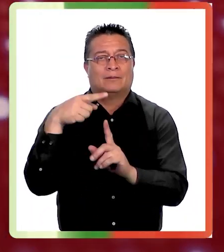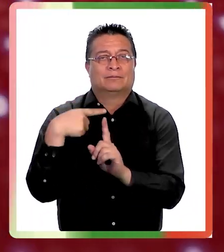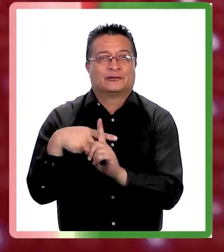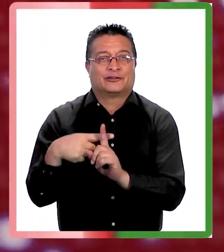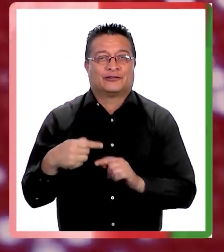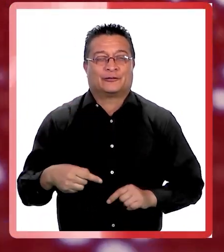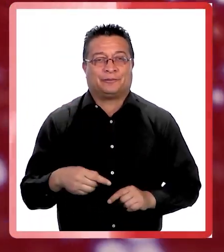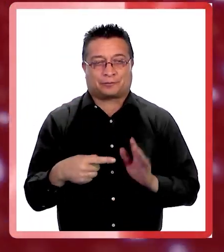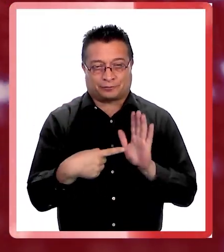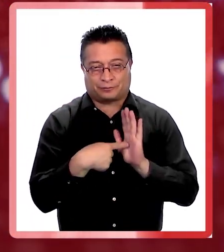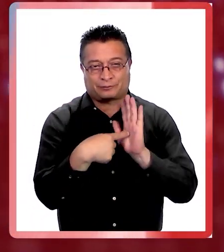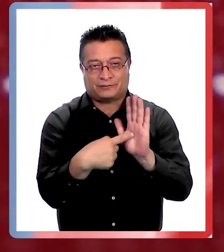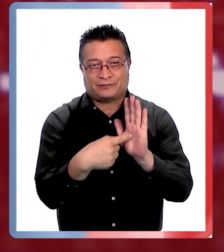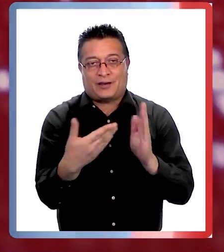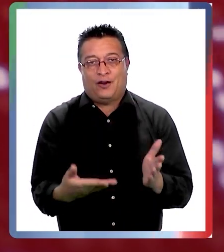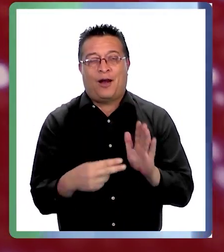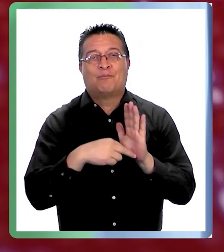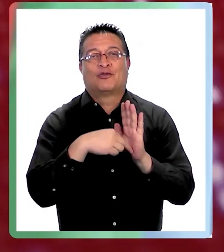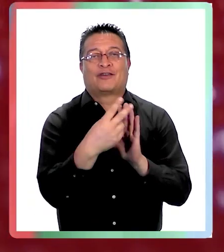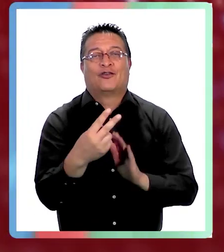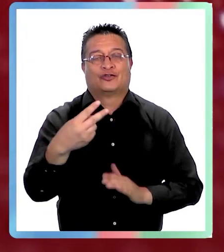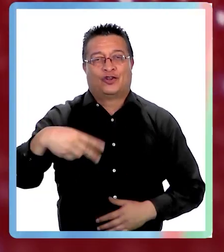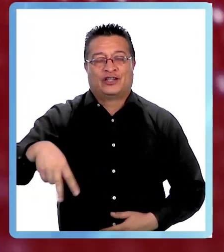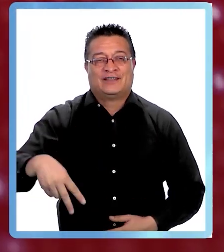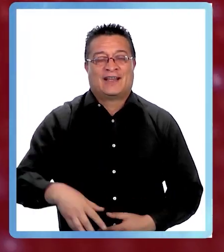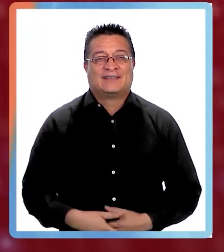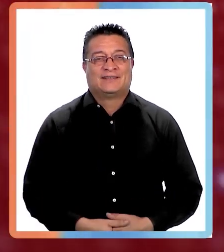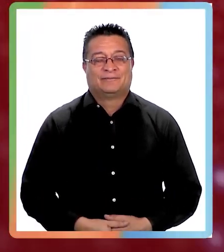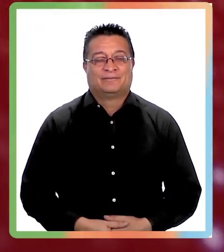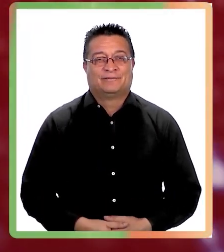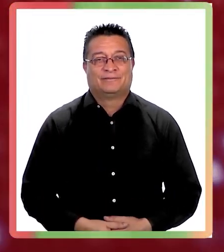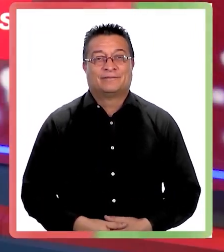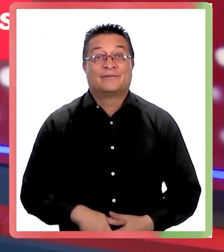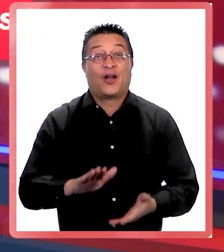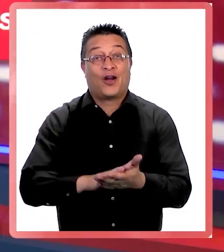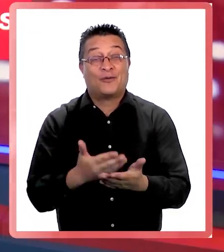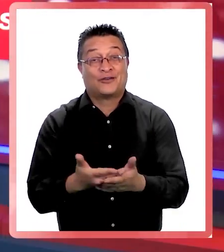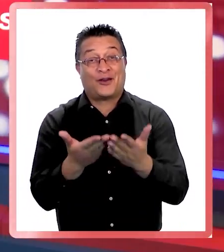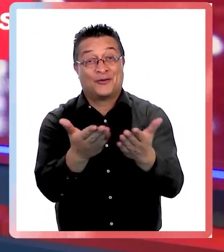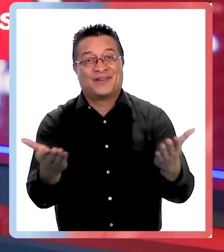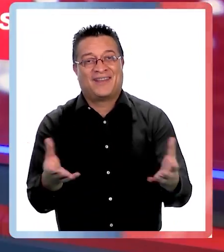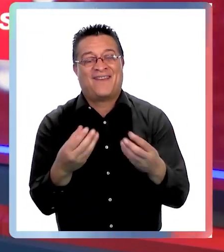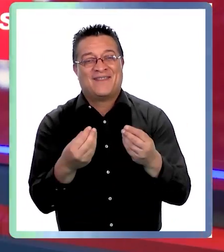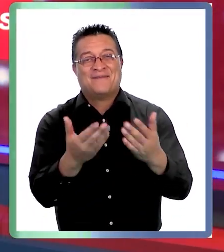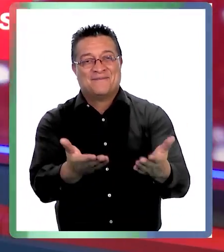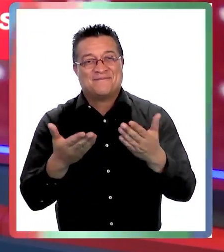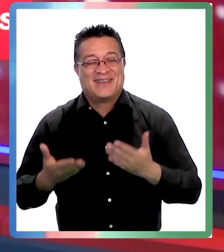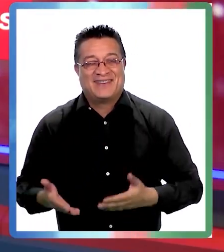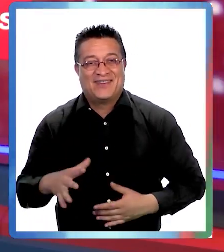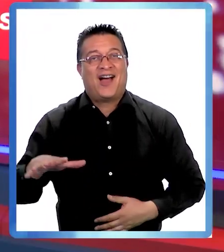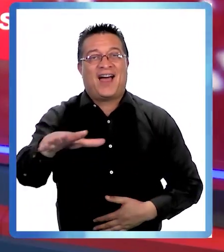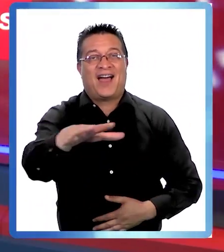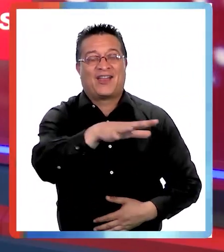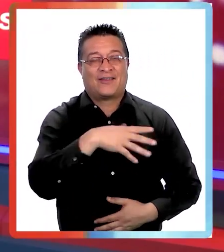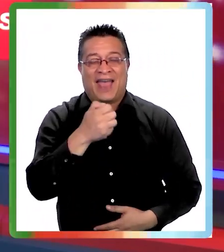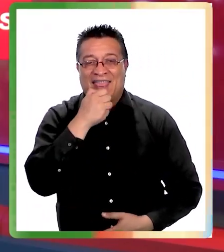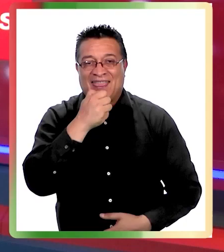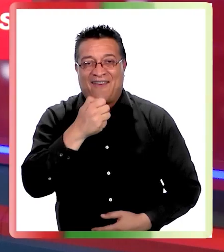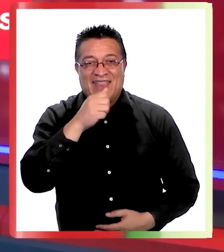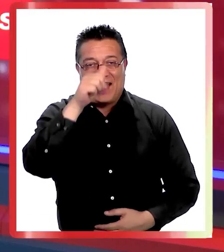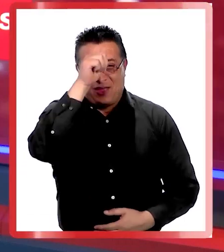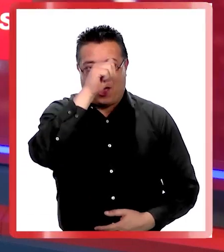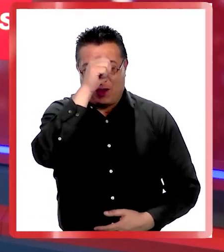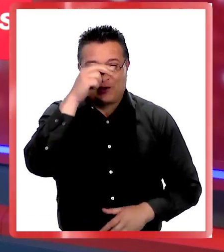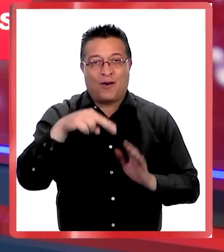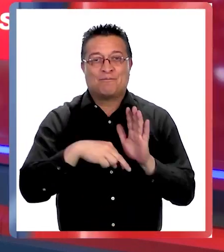pro. Presenta Portavoz Noticias. ¿Cómo están ustedes? Sean muy bienvenidos y bienvenidas a la entrevista